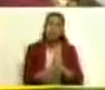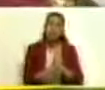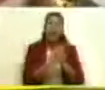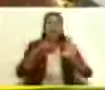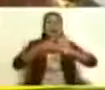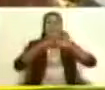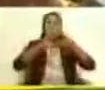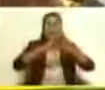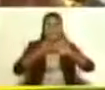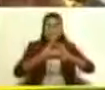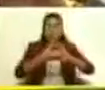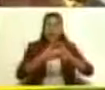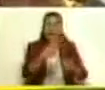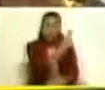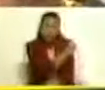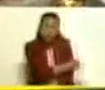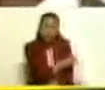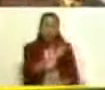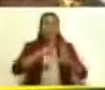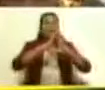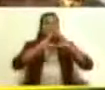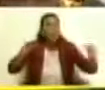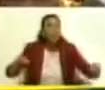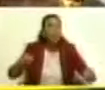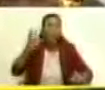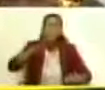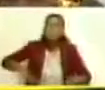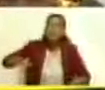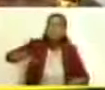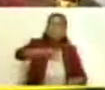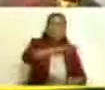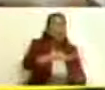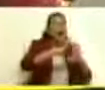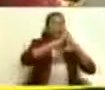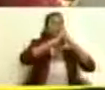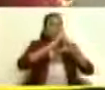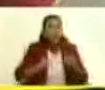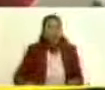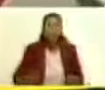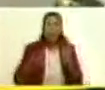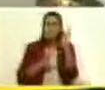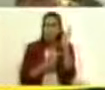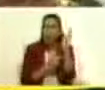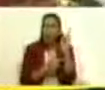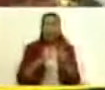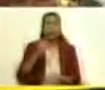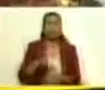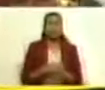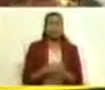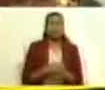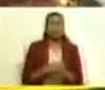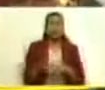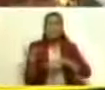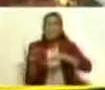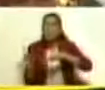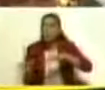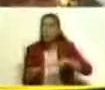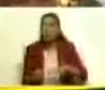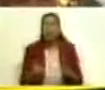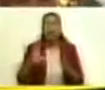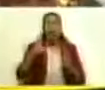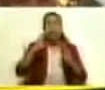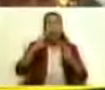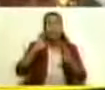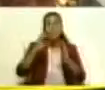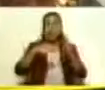IPASME sea para todos los estados, señor presidente, parroquiales, señor presidente, que los briquemiles